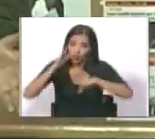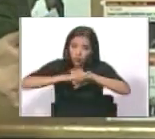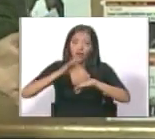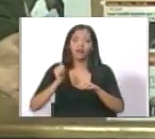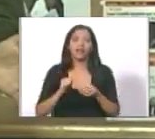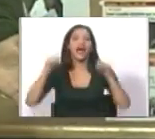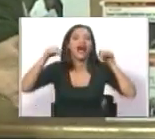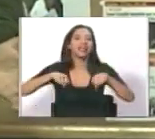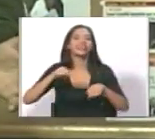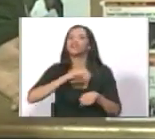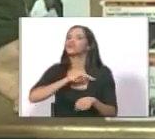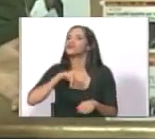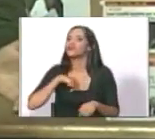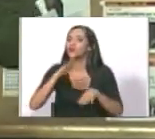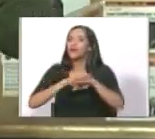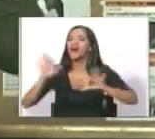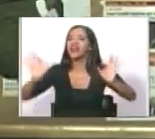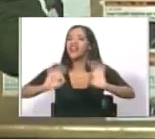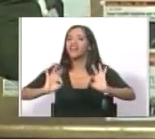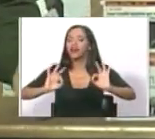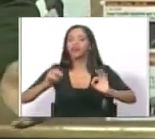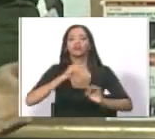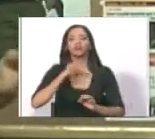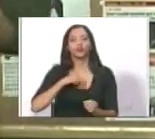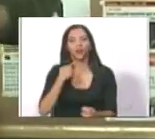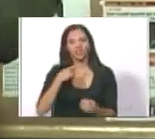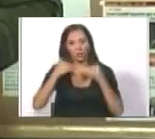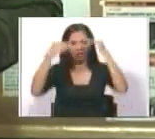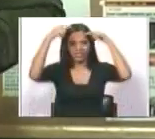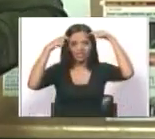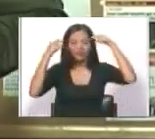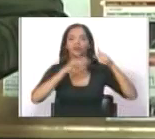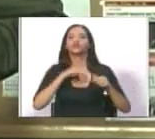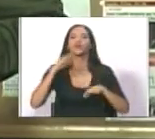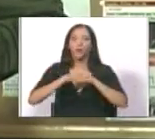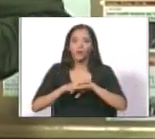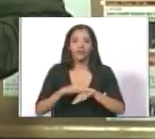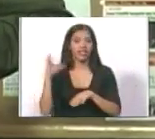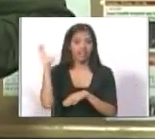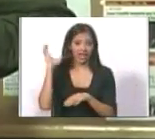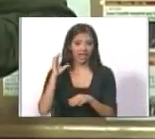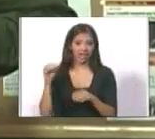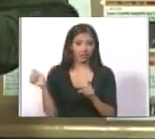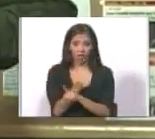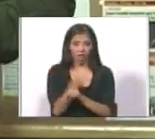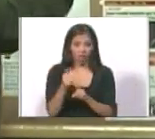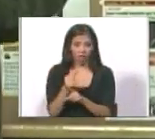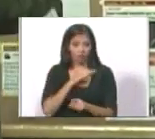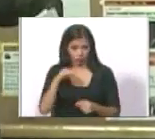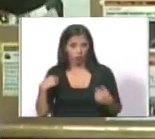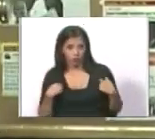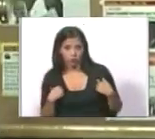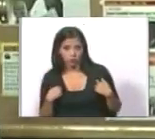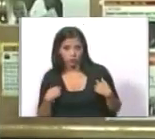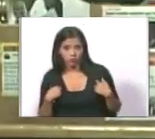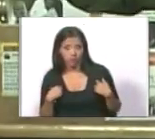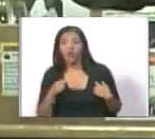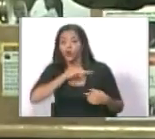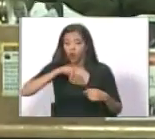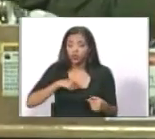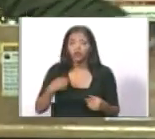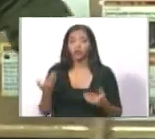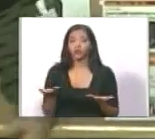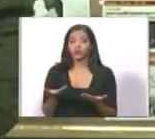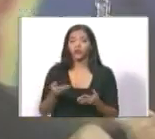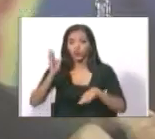Aquí nosotros no somos culpables de nada. Nosotros somos, como dice el comandante Chávez, nosotros somos culpables del Caracazo. Nosotros somos culpables del desastre que